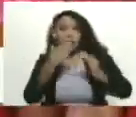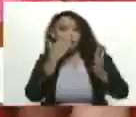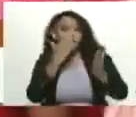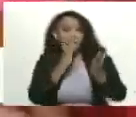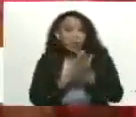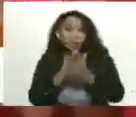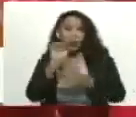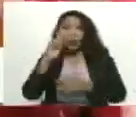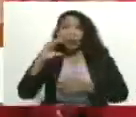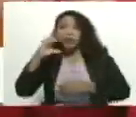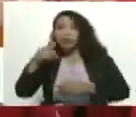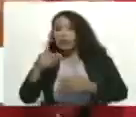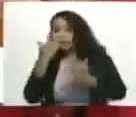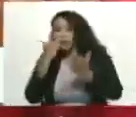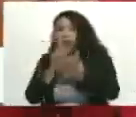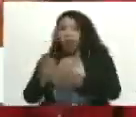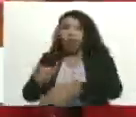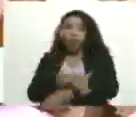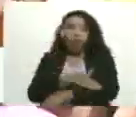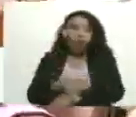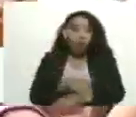VC, estar frente a las calles.